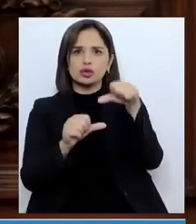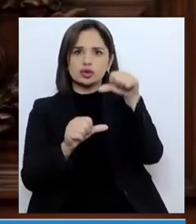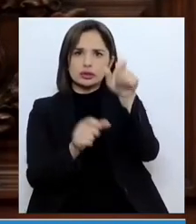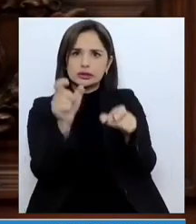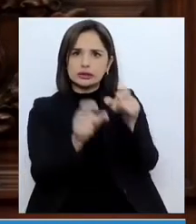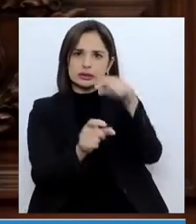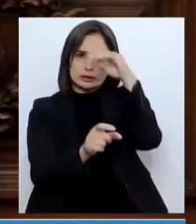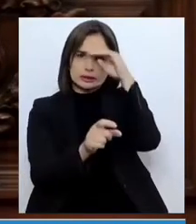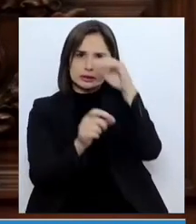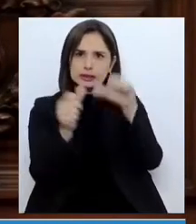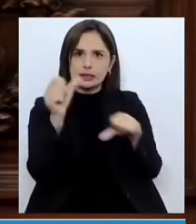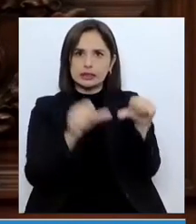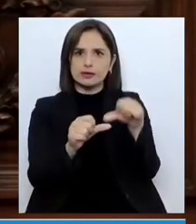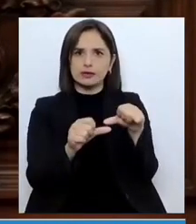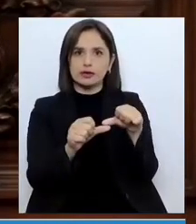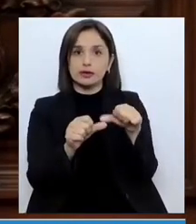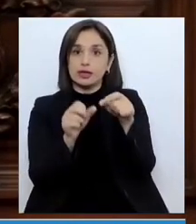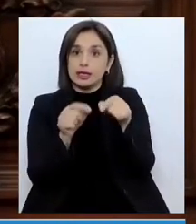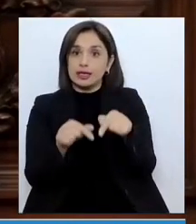el último